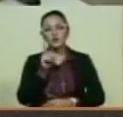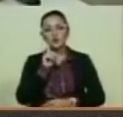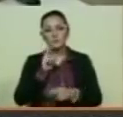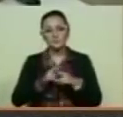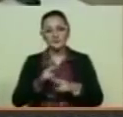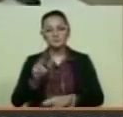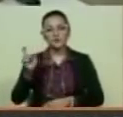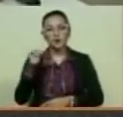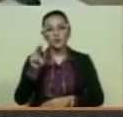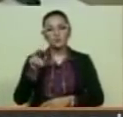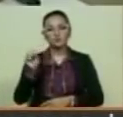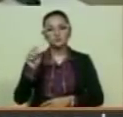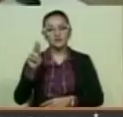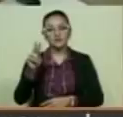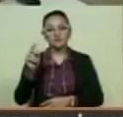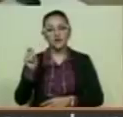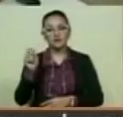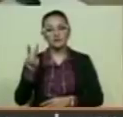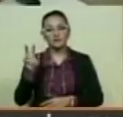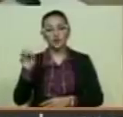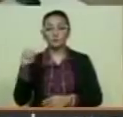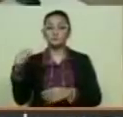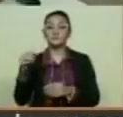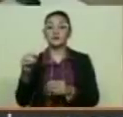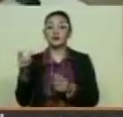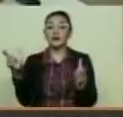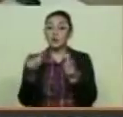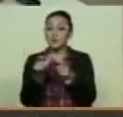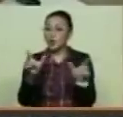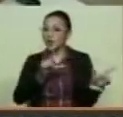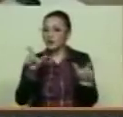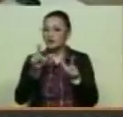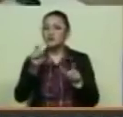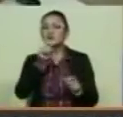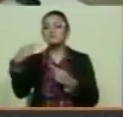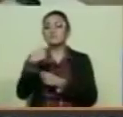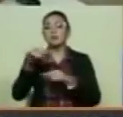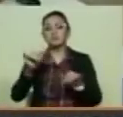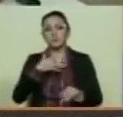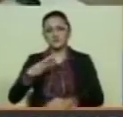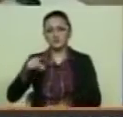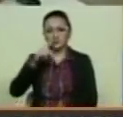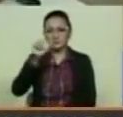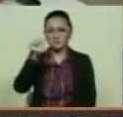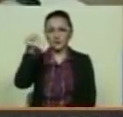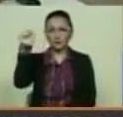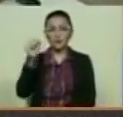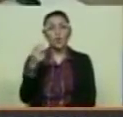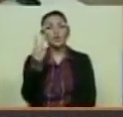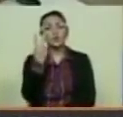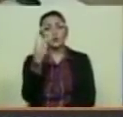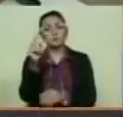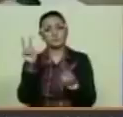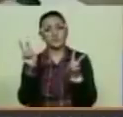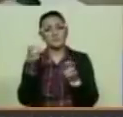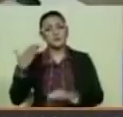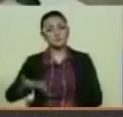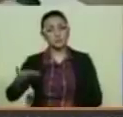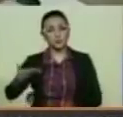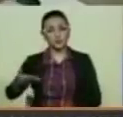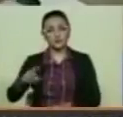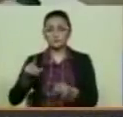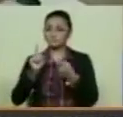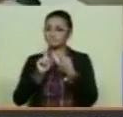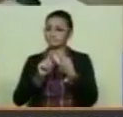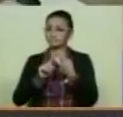donde hemos, siguiendo instrucciones del jefe de Estado, el presidente Nicolás Maduro, hemos abordado dos temas principales. El